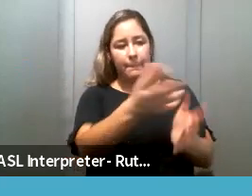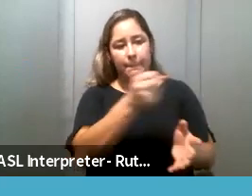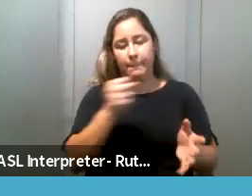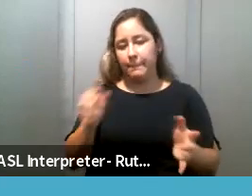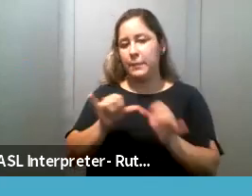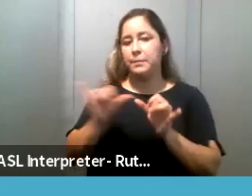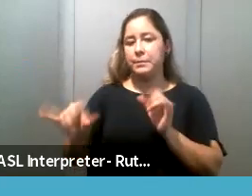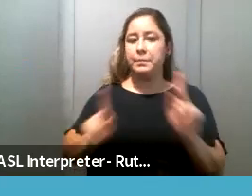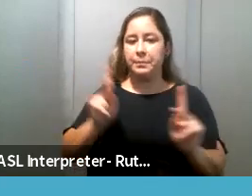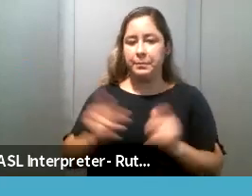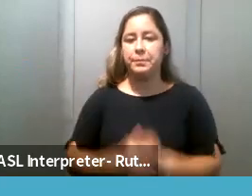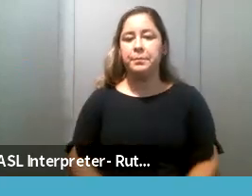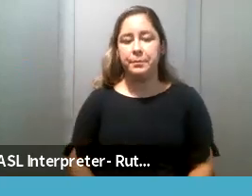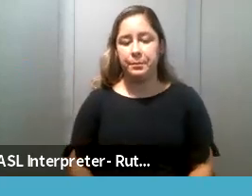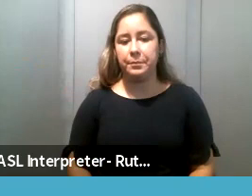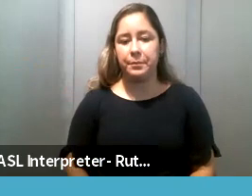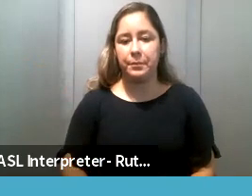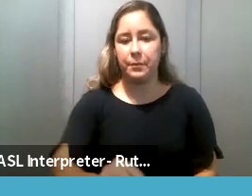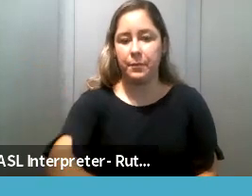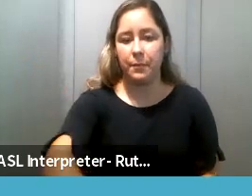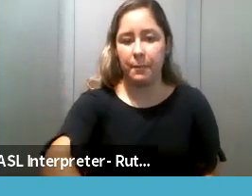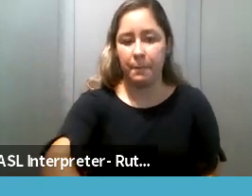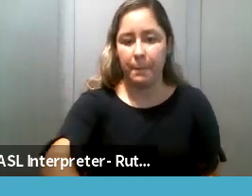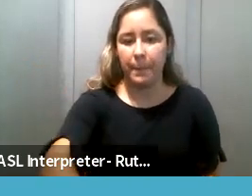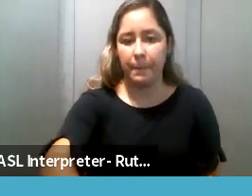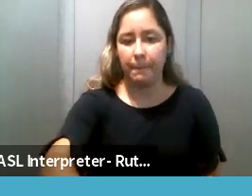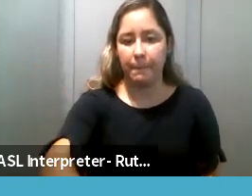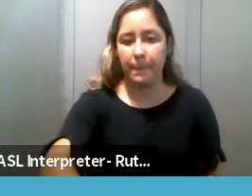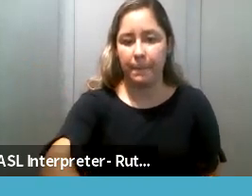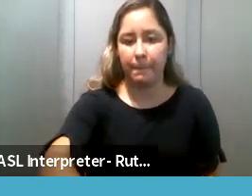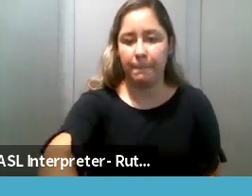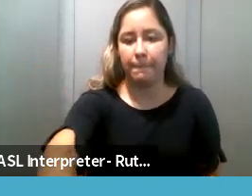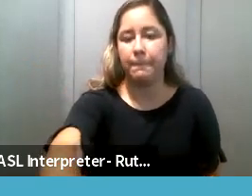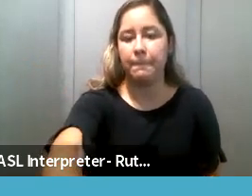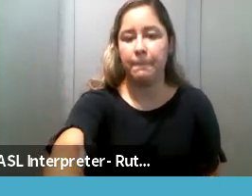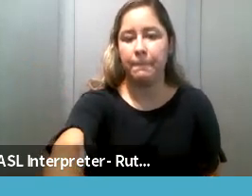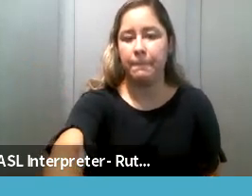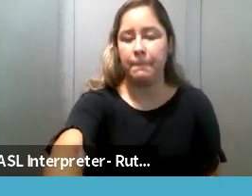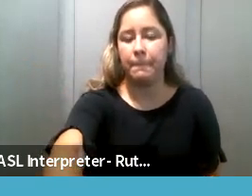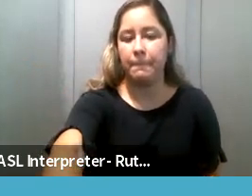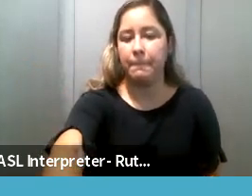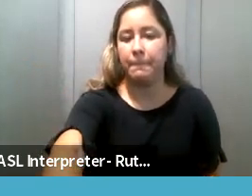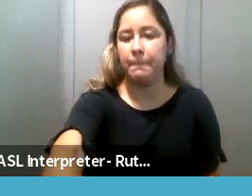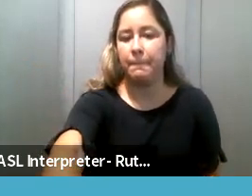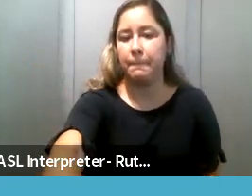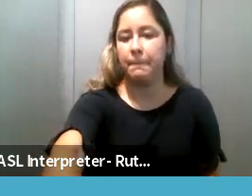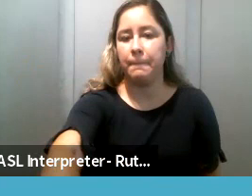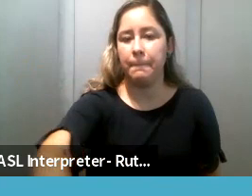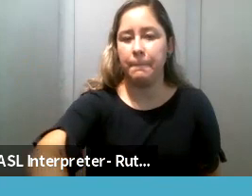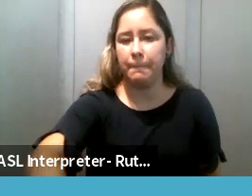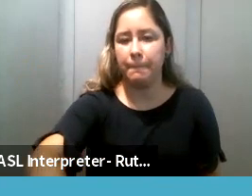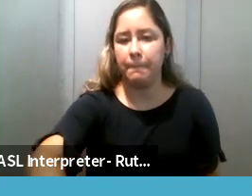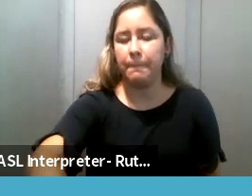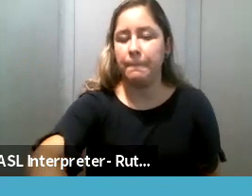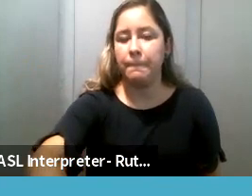En esta foto en el centro pueden ver al miembro de Congreso Jesús Chuy García, que